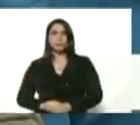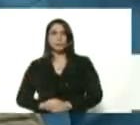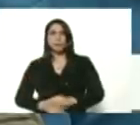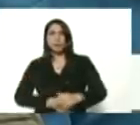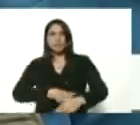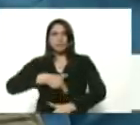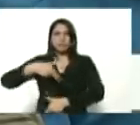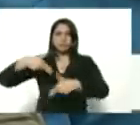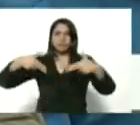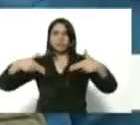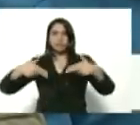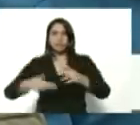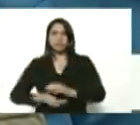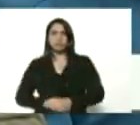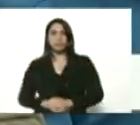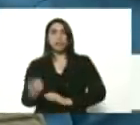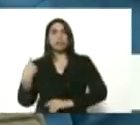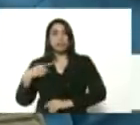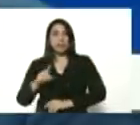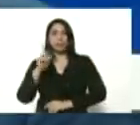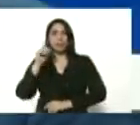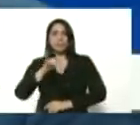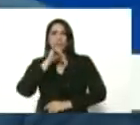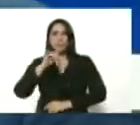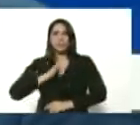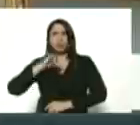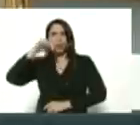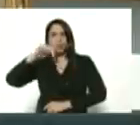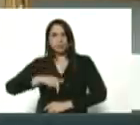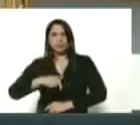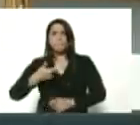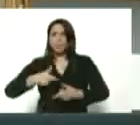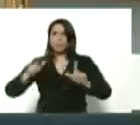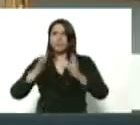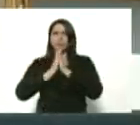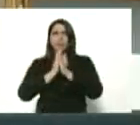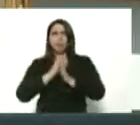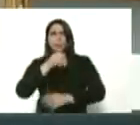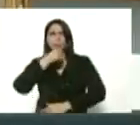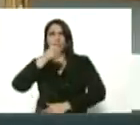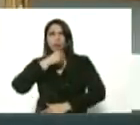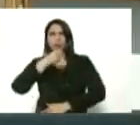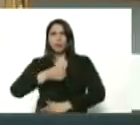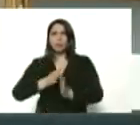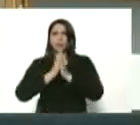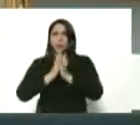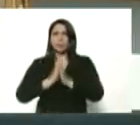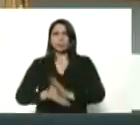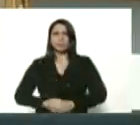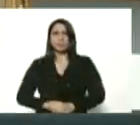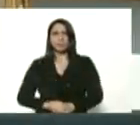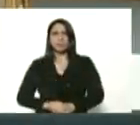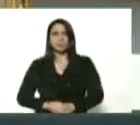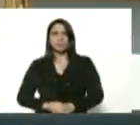armas, tengo parte de eso aquí, si me permiten el micrófono, por favor.